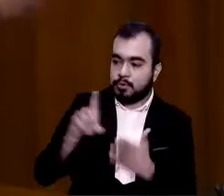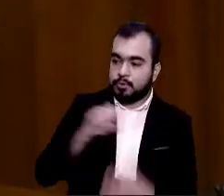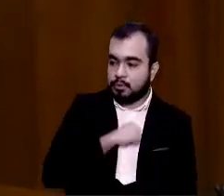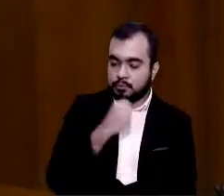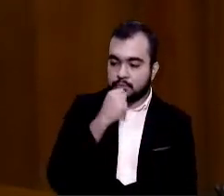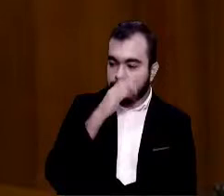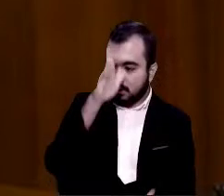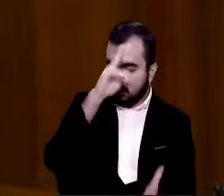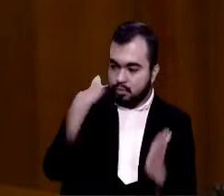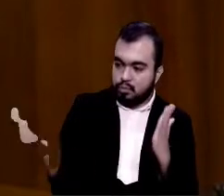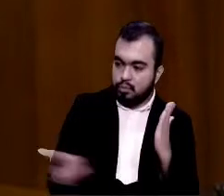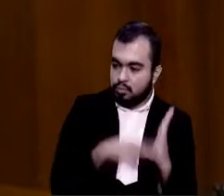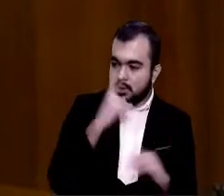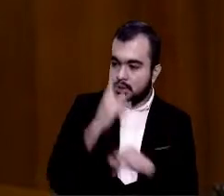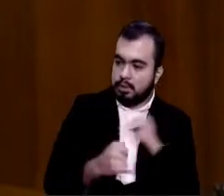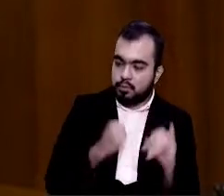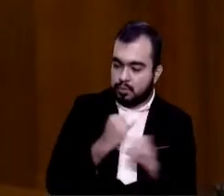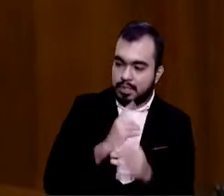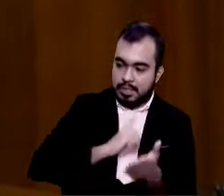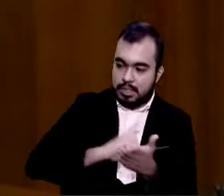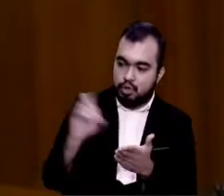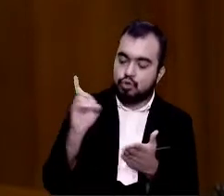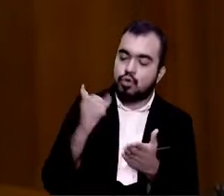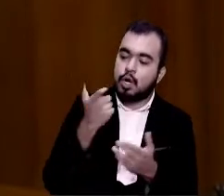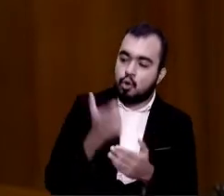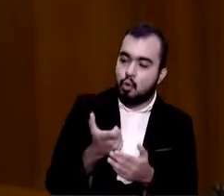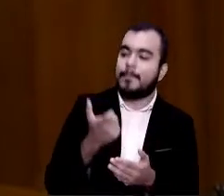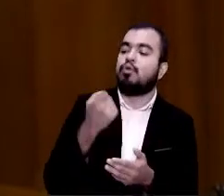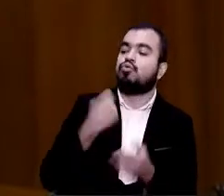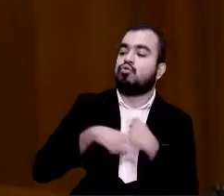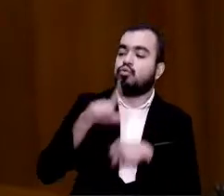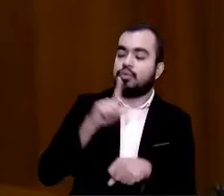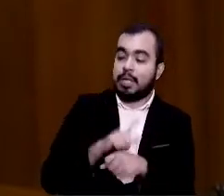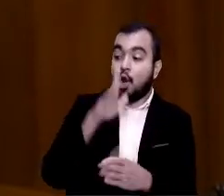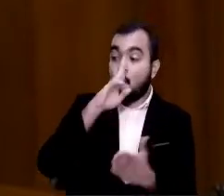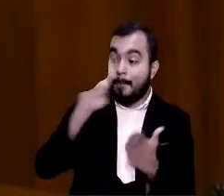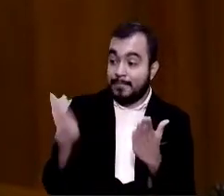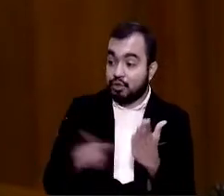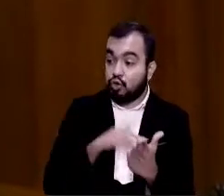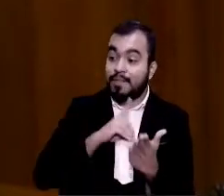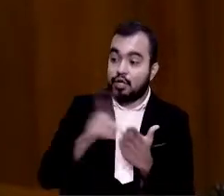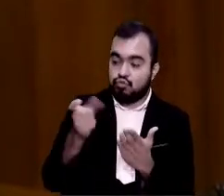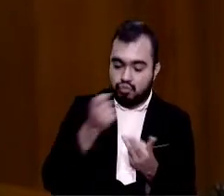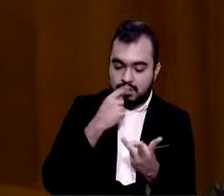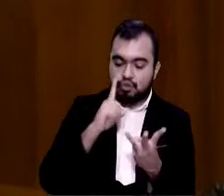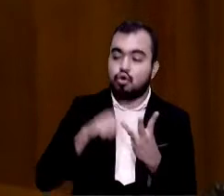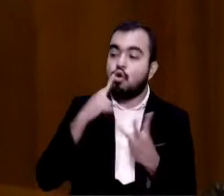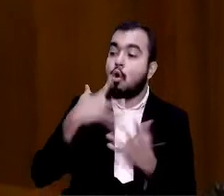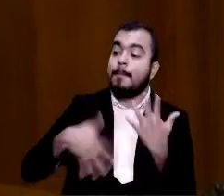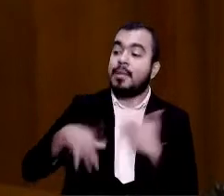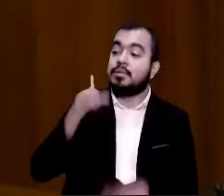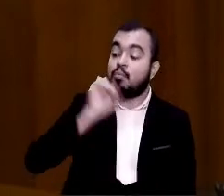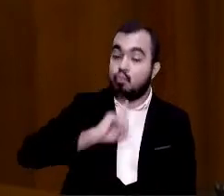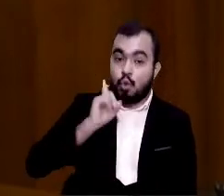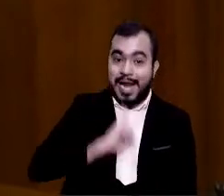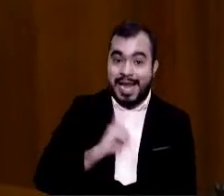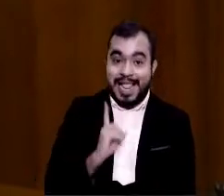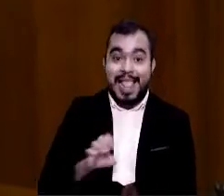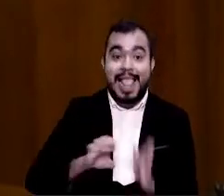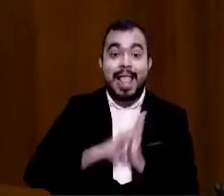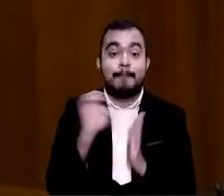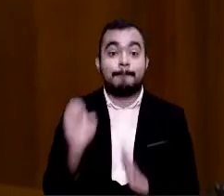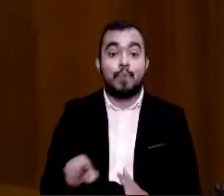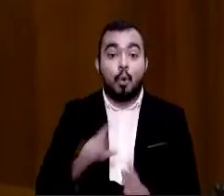Derechos Económicos, Sociales y Culturales, la Convención sobre los Derechos del Niño y la Convivencia de la Mujer. Por ejemplo, el